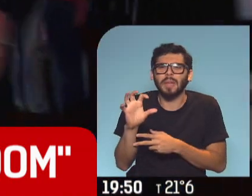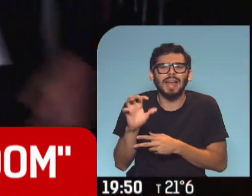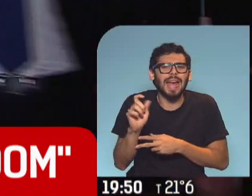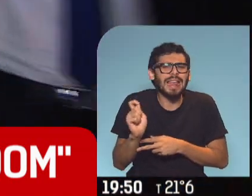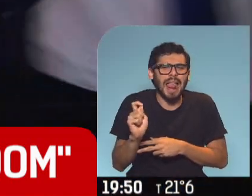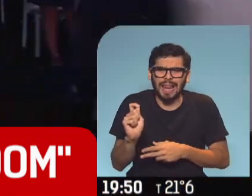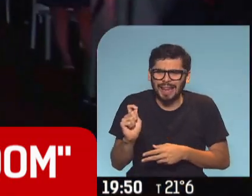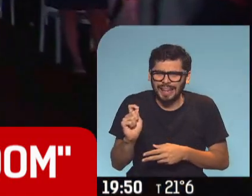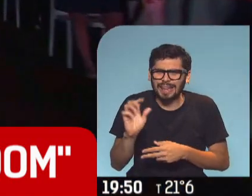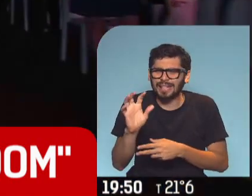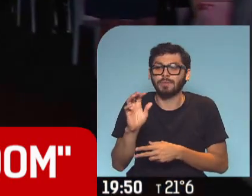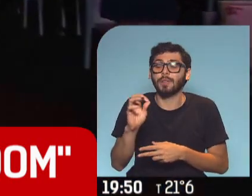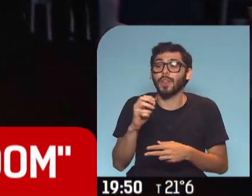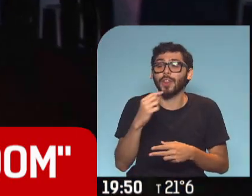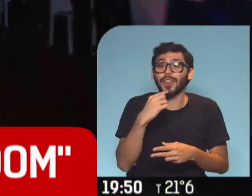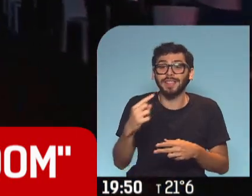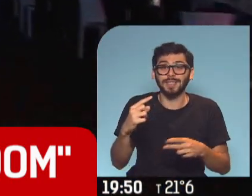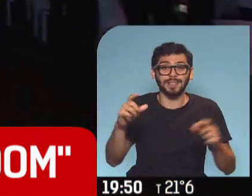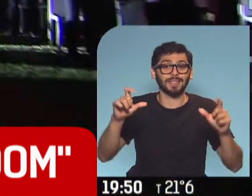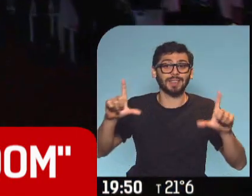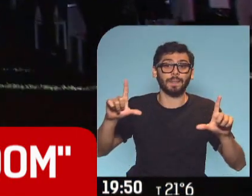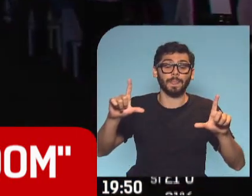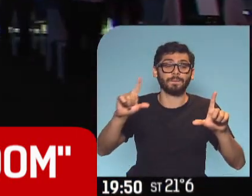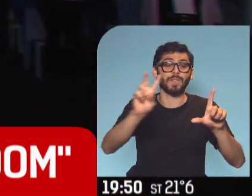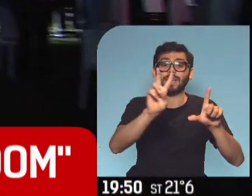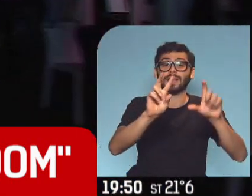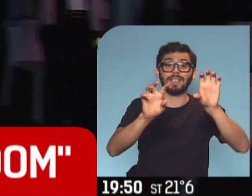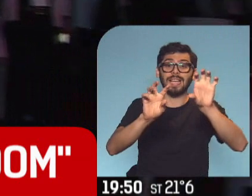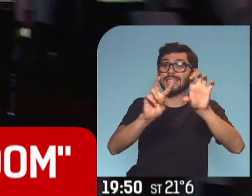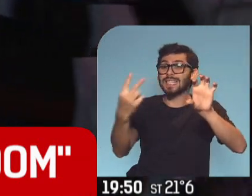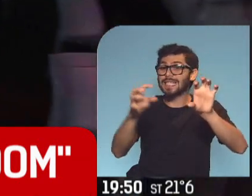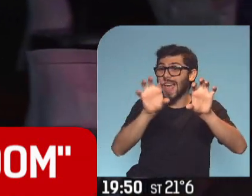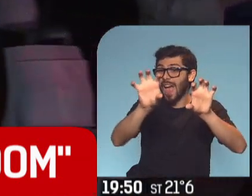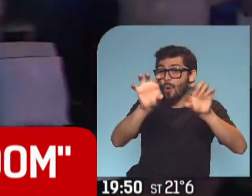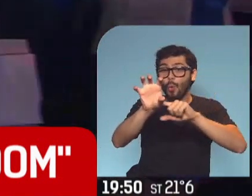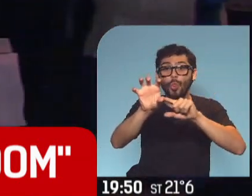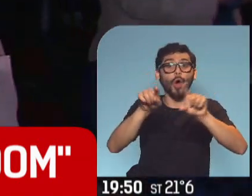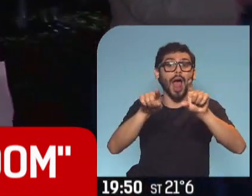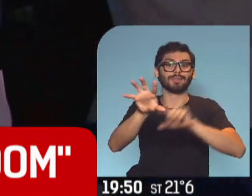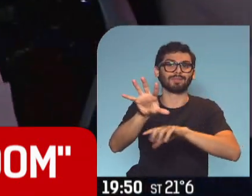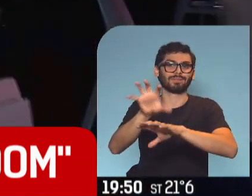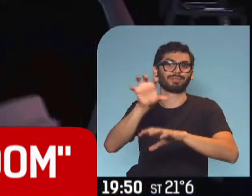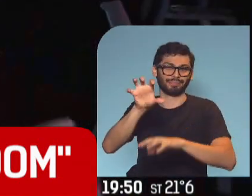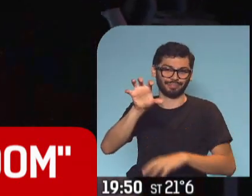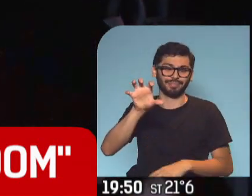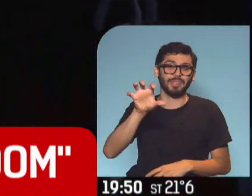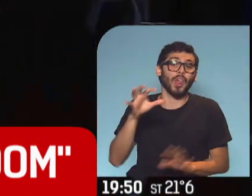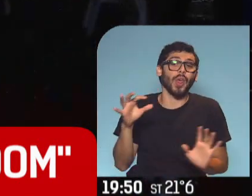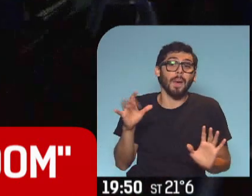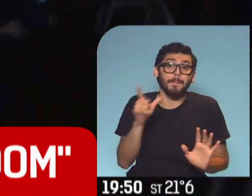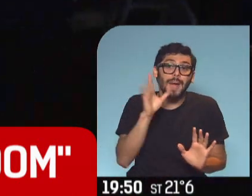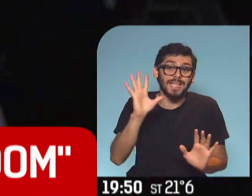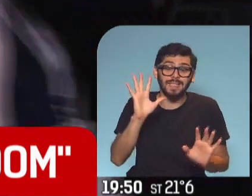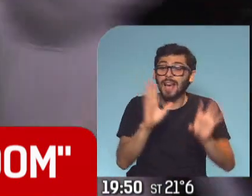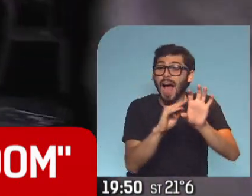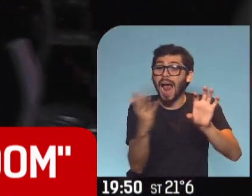el segundo, el que está al lado, es el que de alguna manera tiene que haber tomado la captura. La que está al